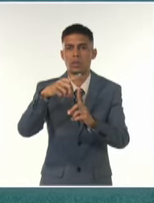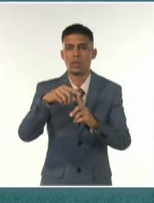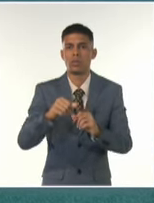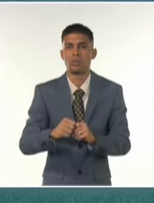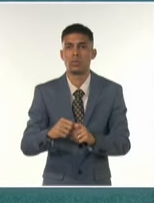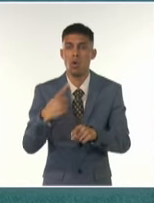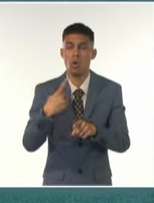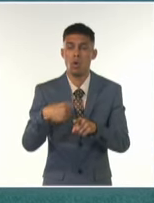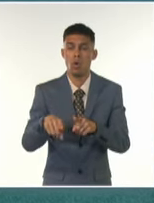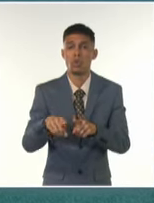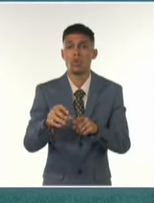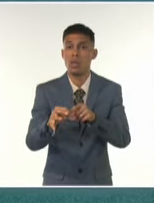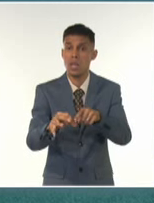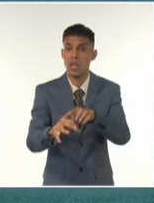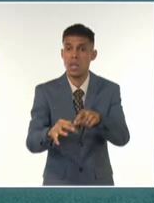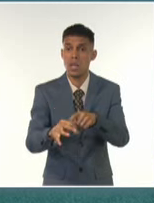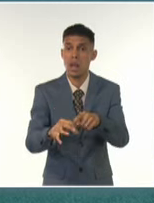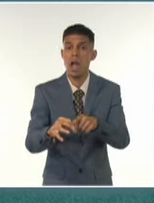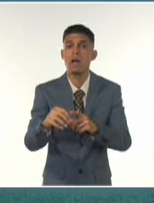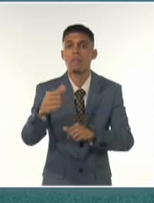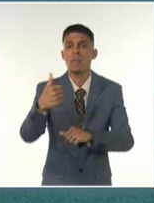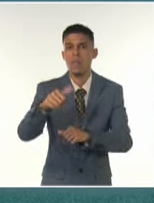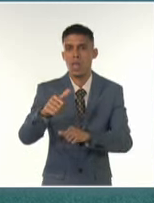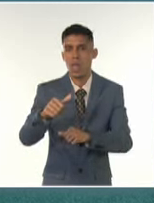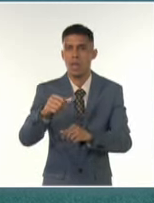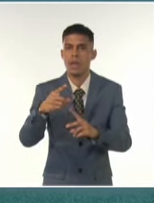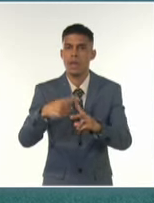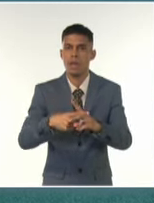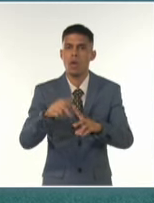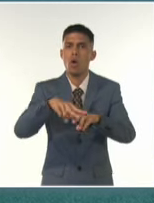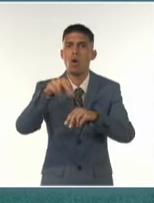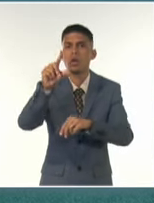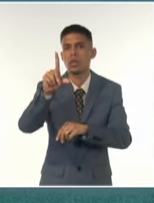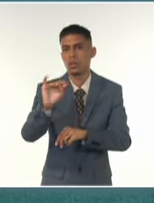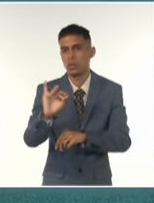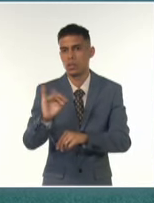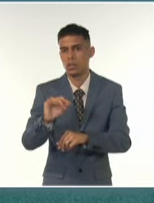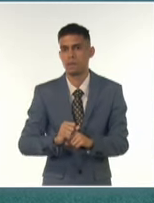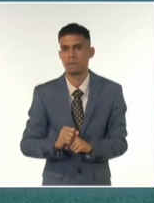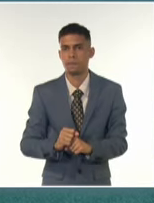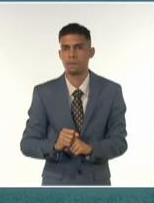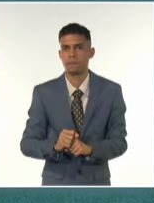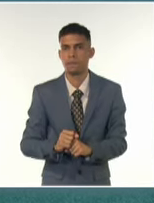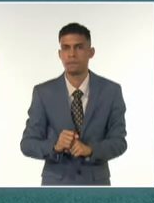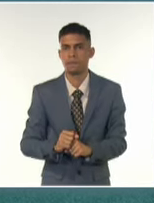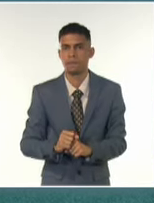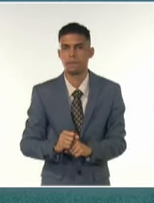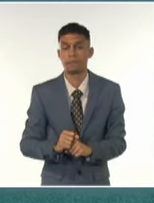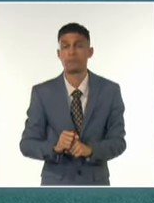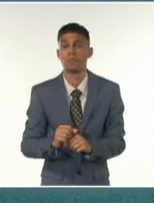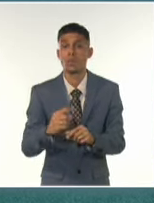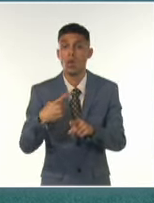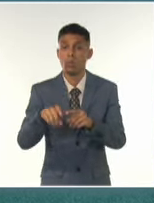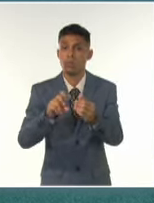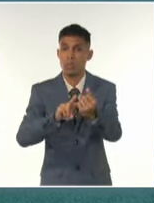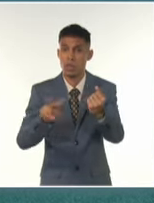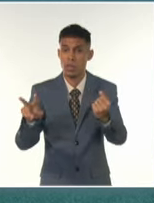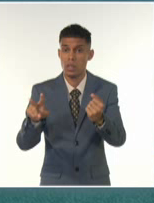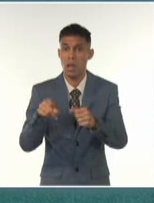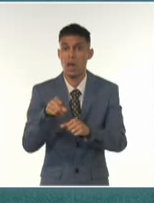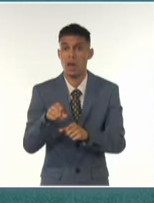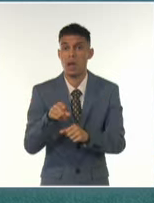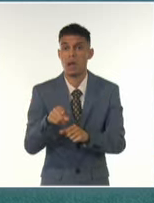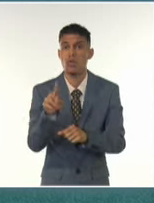una de 100 fuegos en otro choque de la jornada Santiago le ganó 10 por s a mayabeque por la avispas destacó Joel kis guiver de